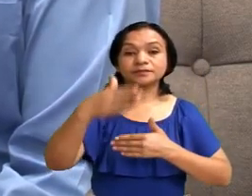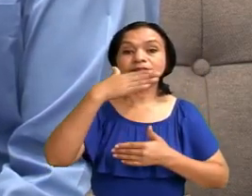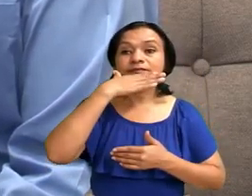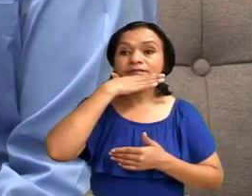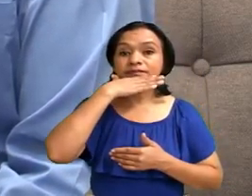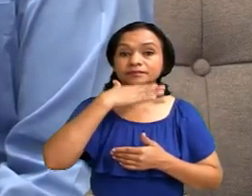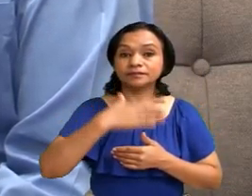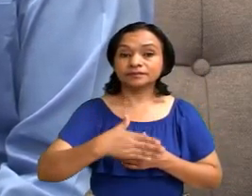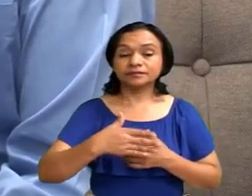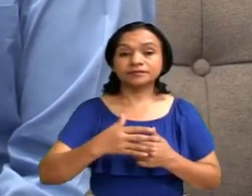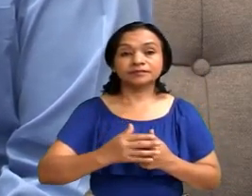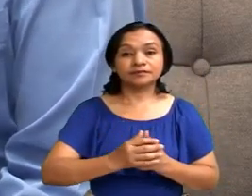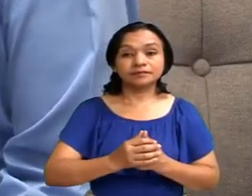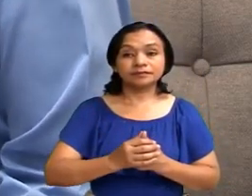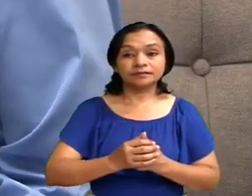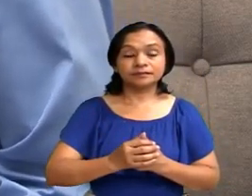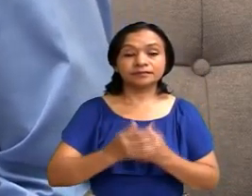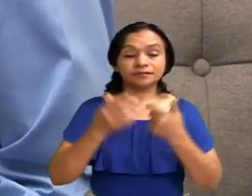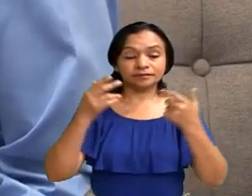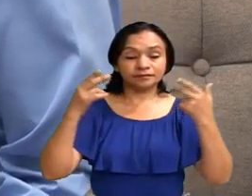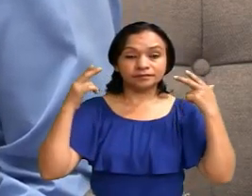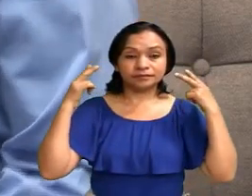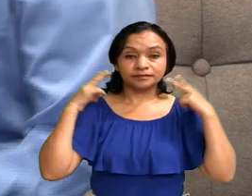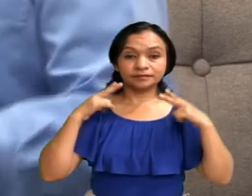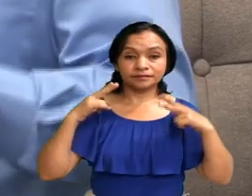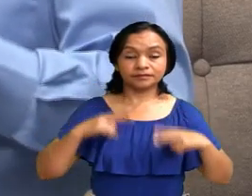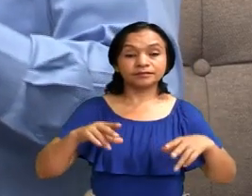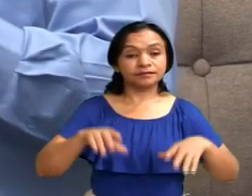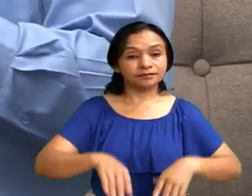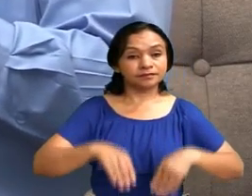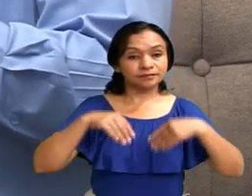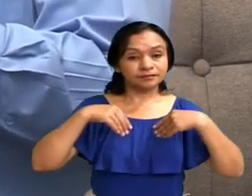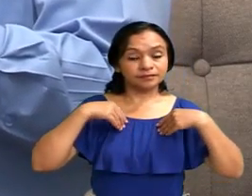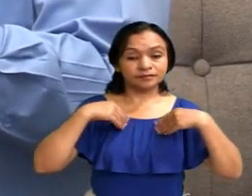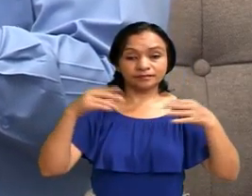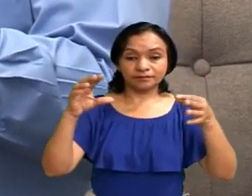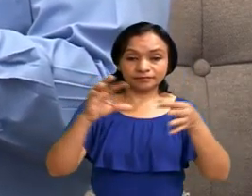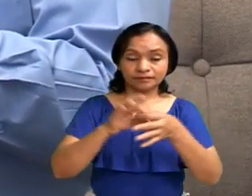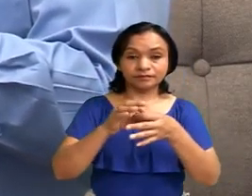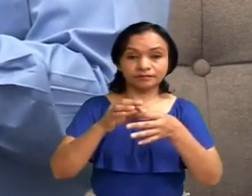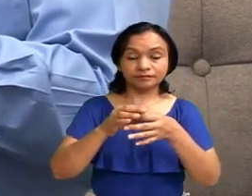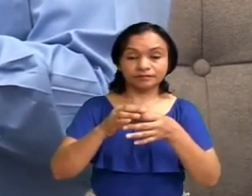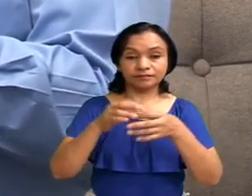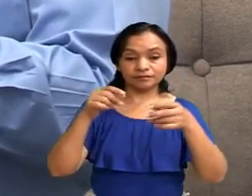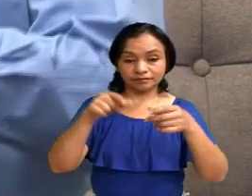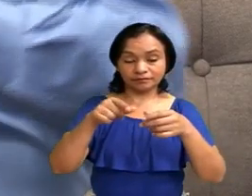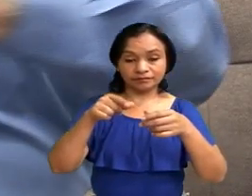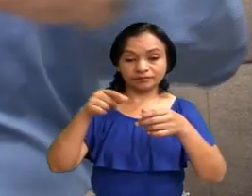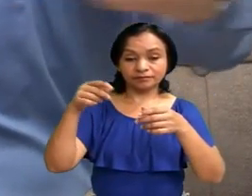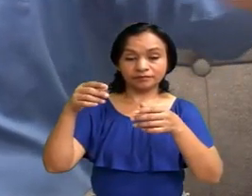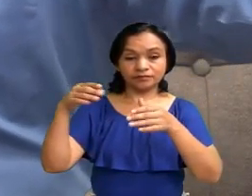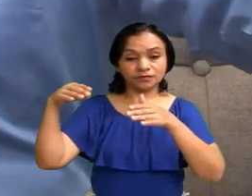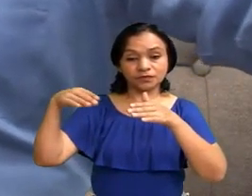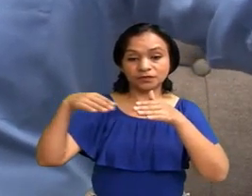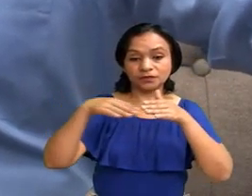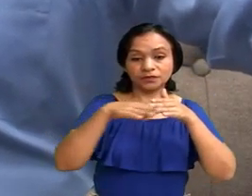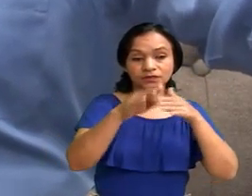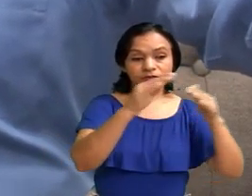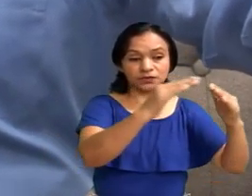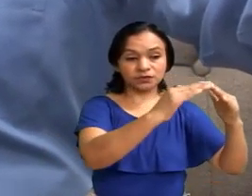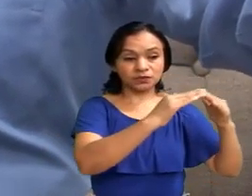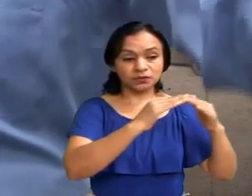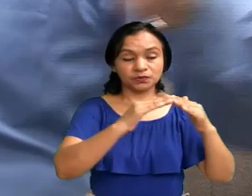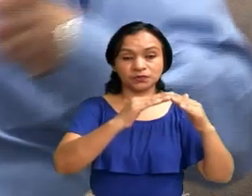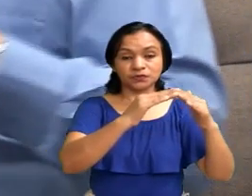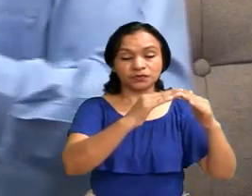hicimos en Chontales, okay. Juigalpa. Pasaba por Juigalpa, miraba la ciudad a la